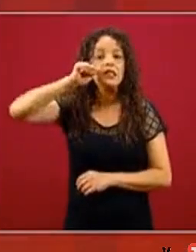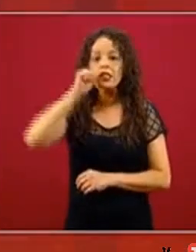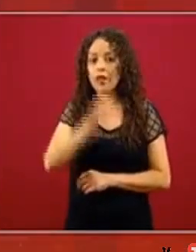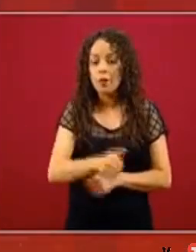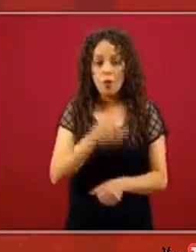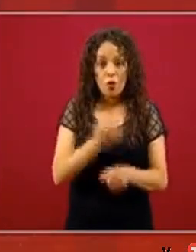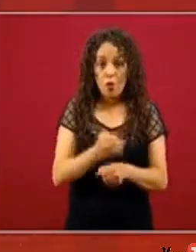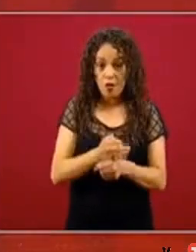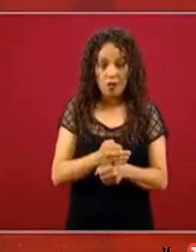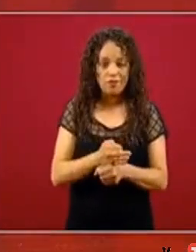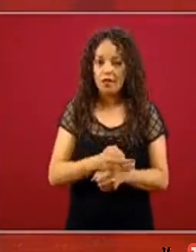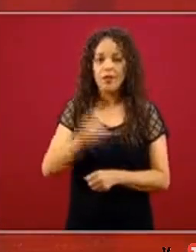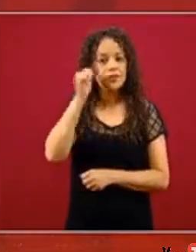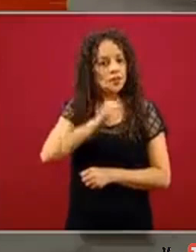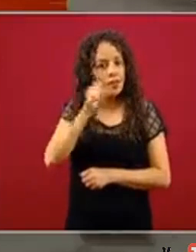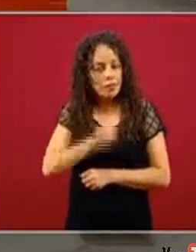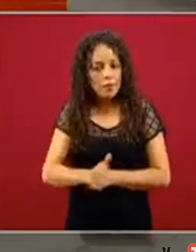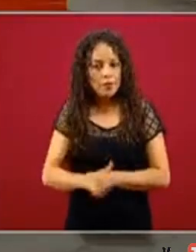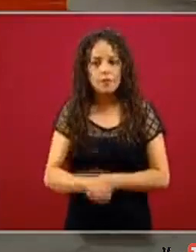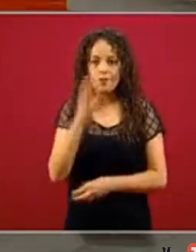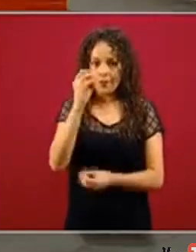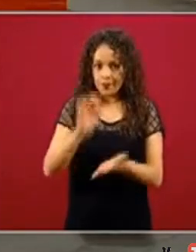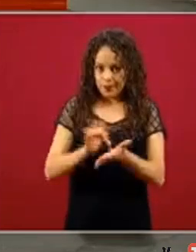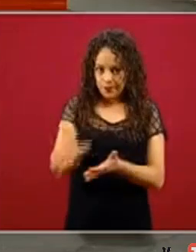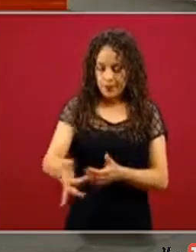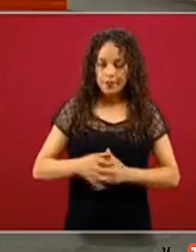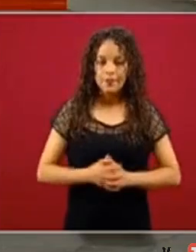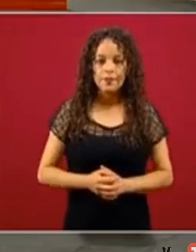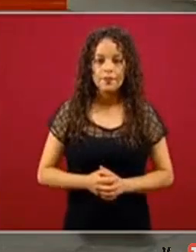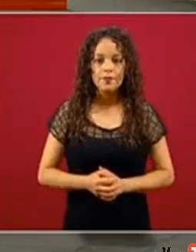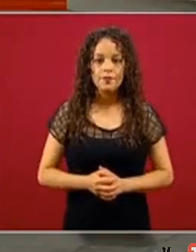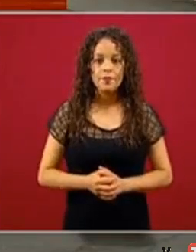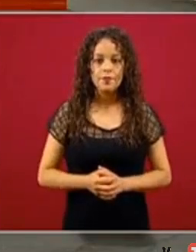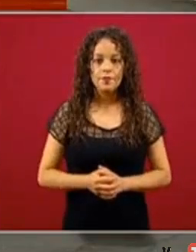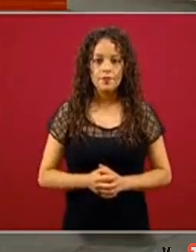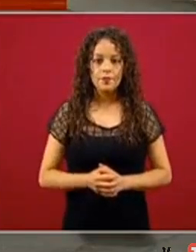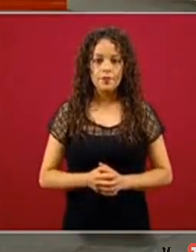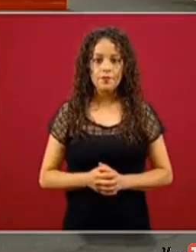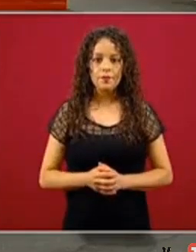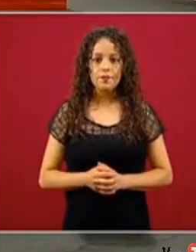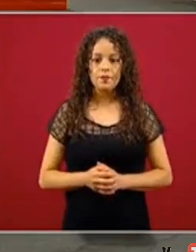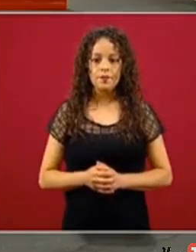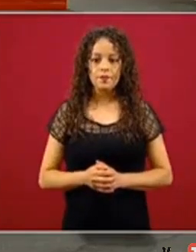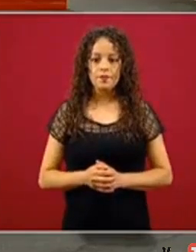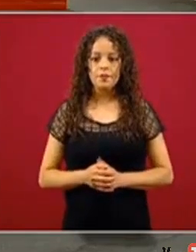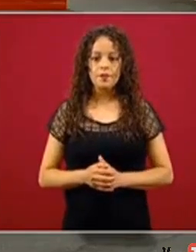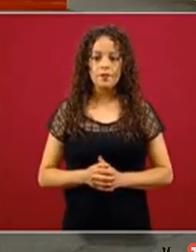Muchas gracias. Gracias.